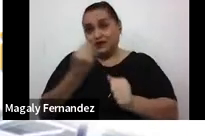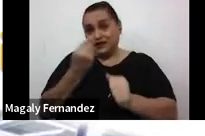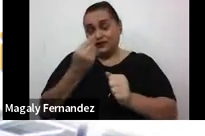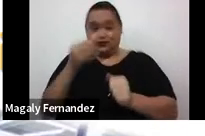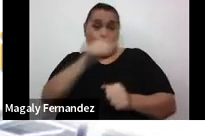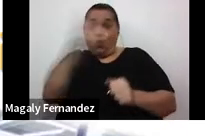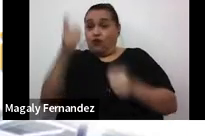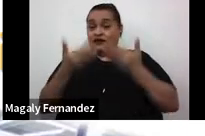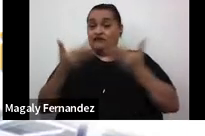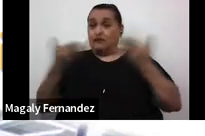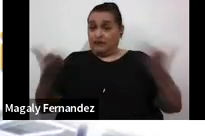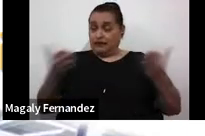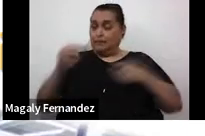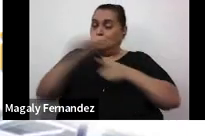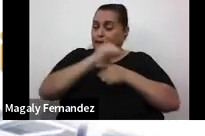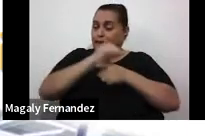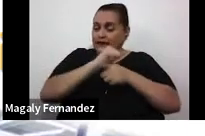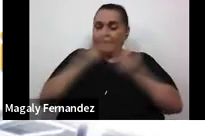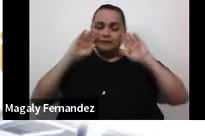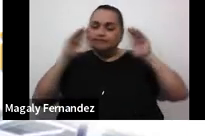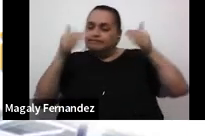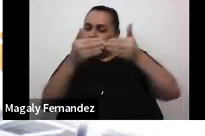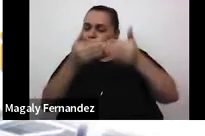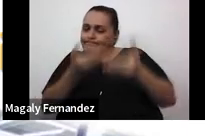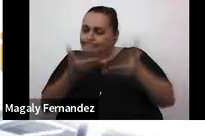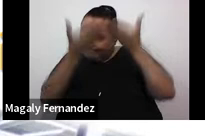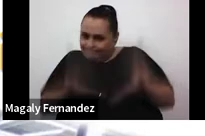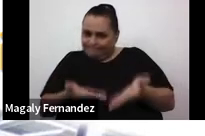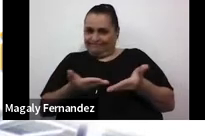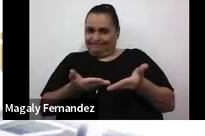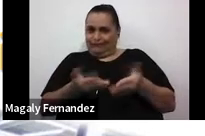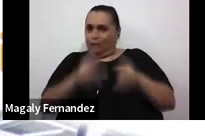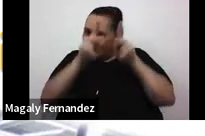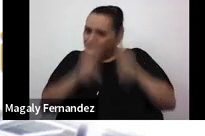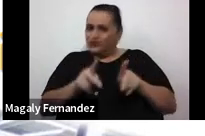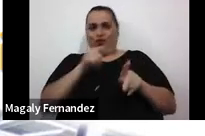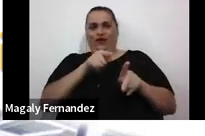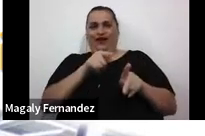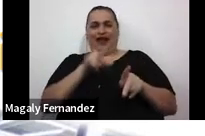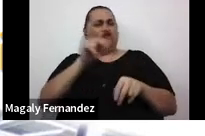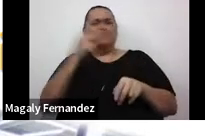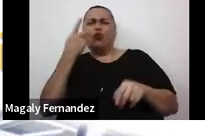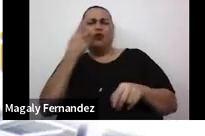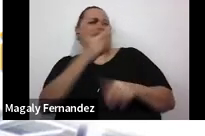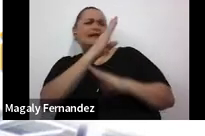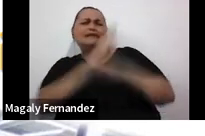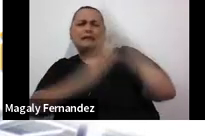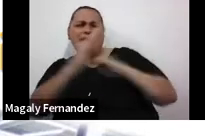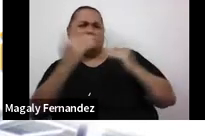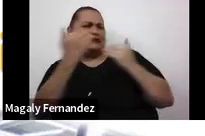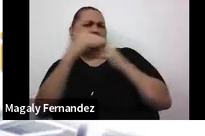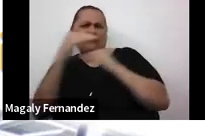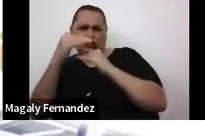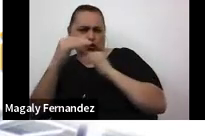es centrarse en la persona no solamente verla la limitación sino Identificar y reconocer